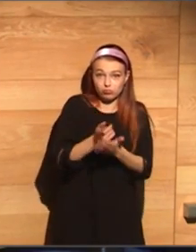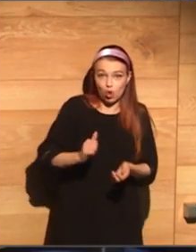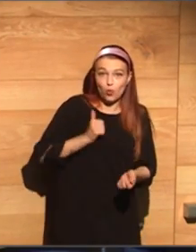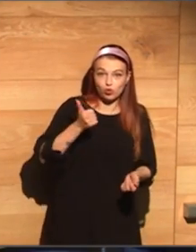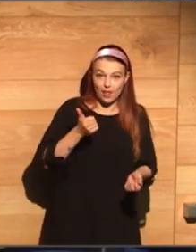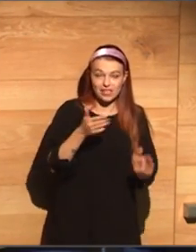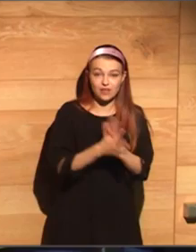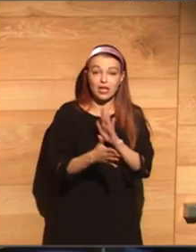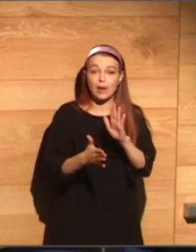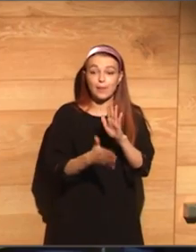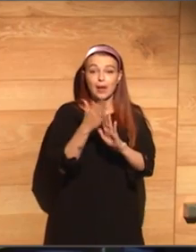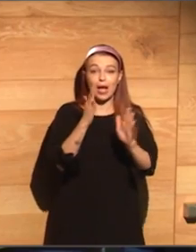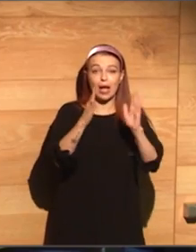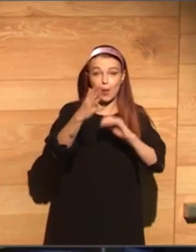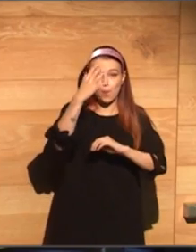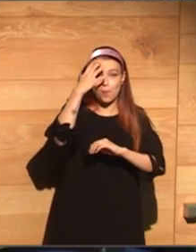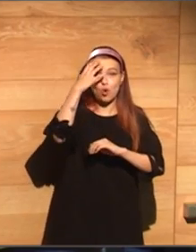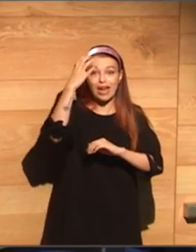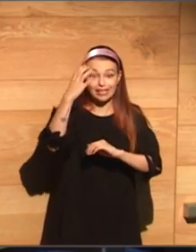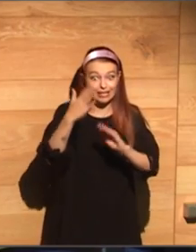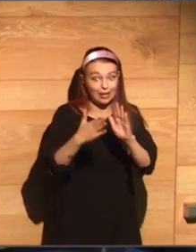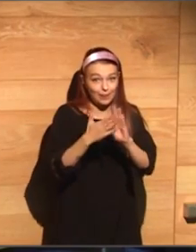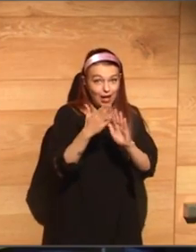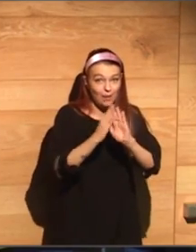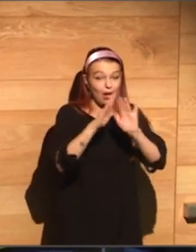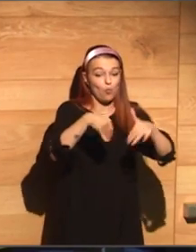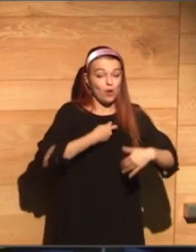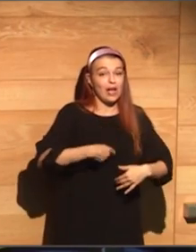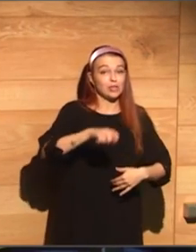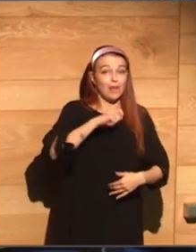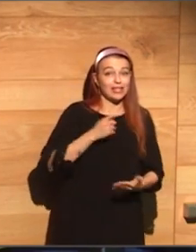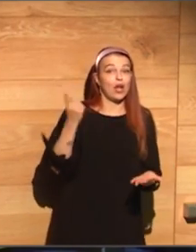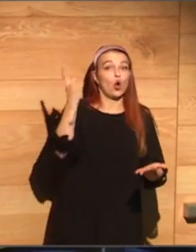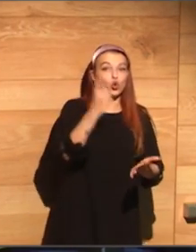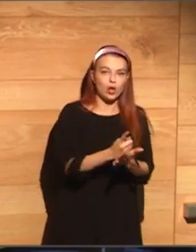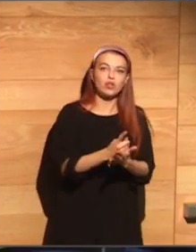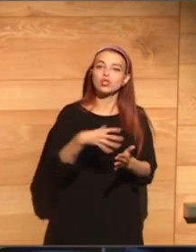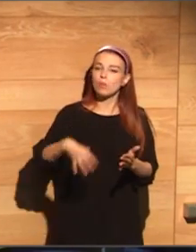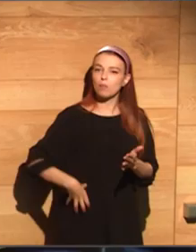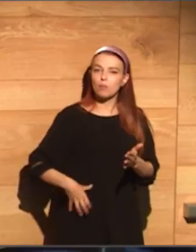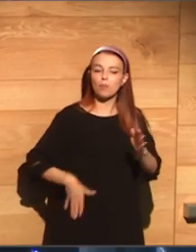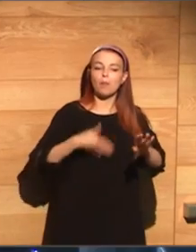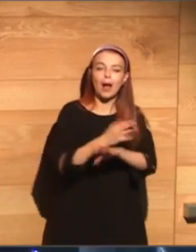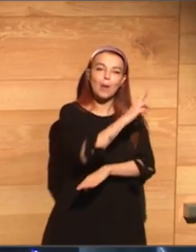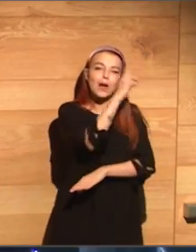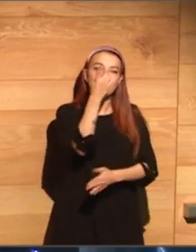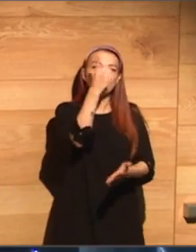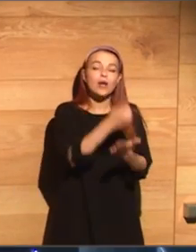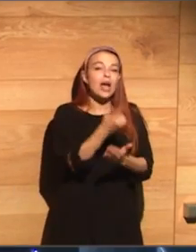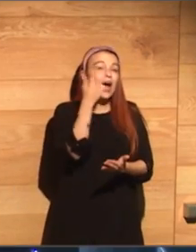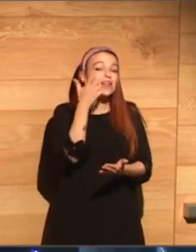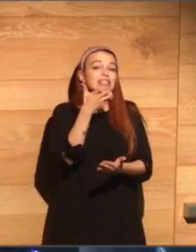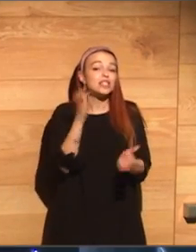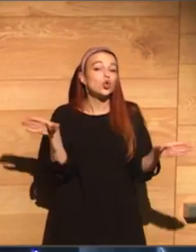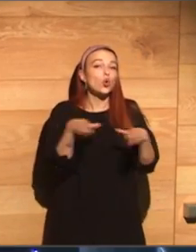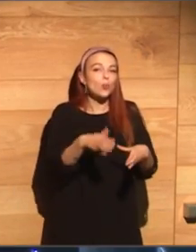Viendo que la monarquía va a volver a estar en España, tal, vuelven a Madrid a ver si se crea una especie de corte, ¿no?